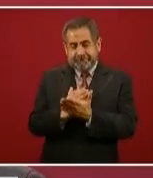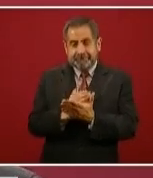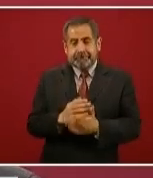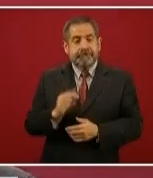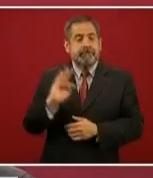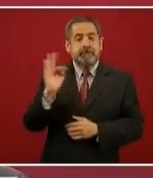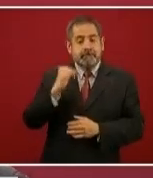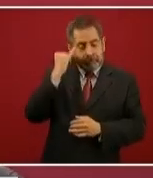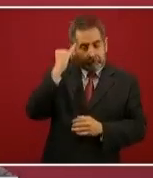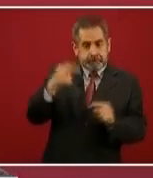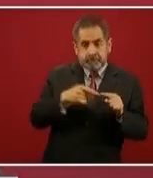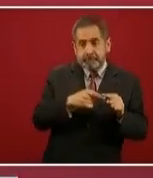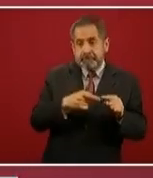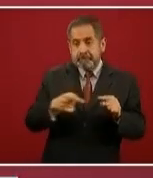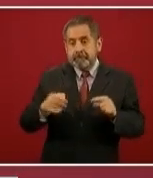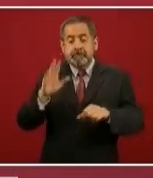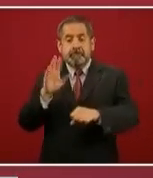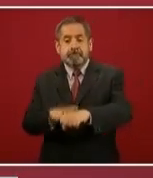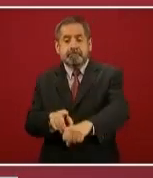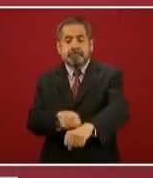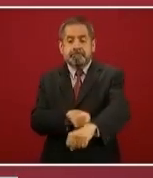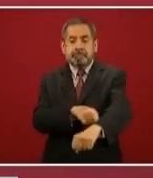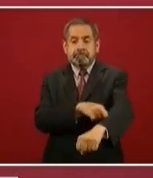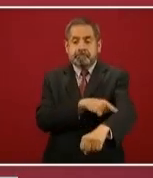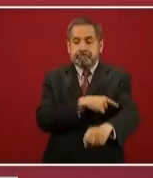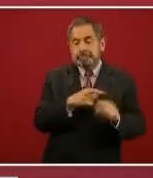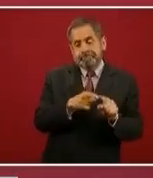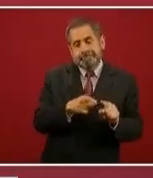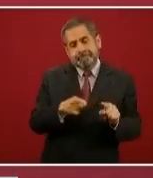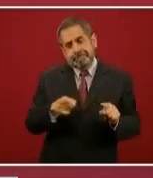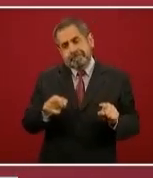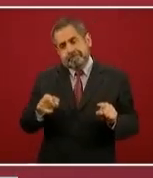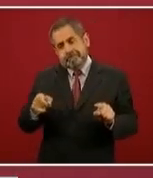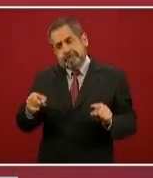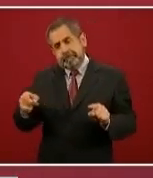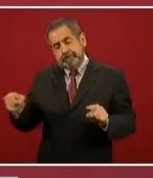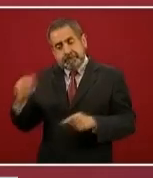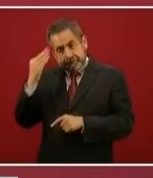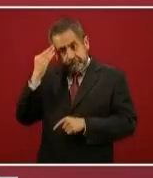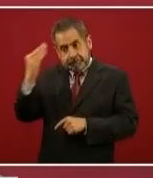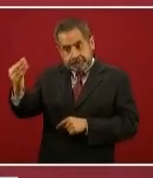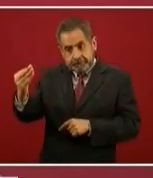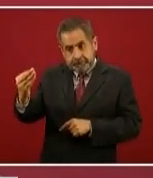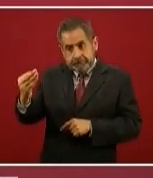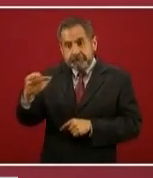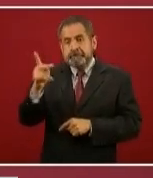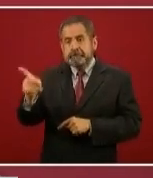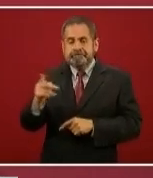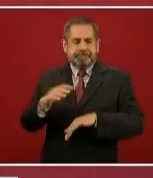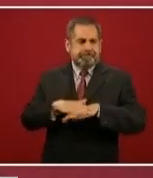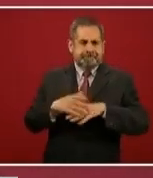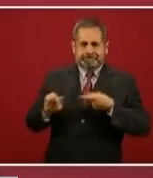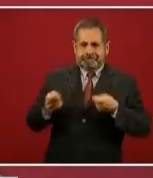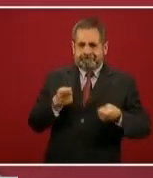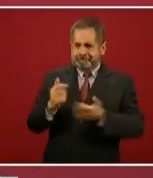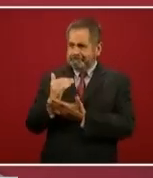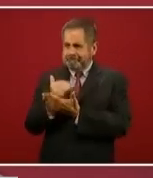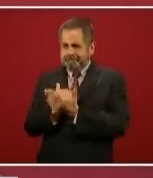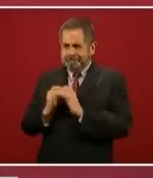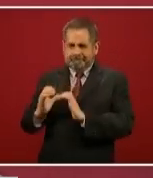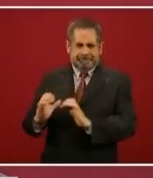corta, nos va a llevar a una epidemia más larga. Pero esto es importante, porque lo que nos lleva es a administrar el